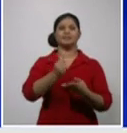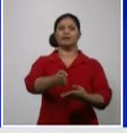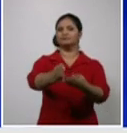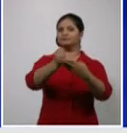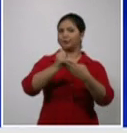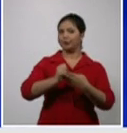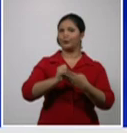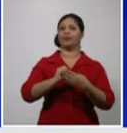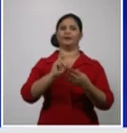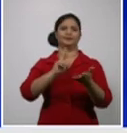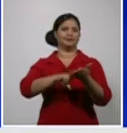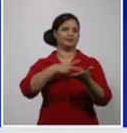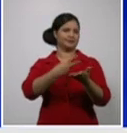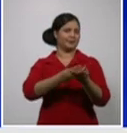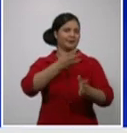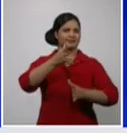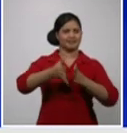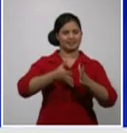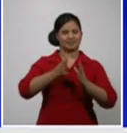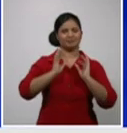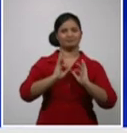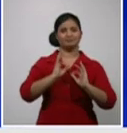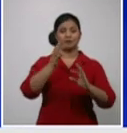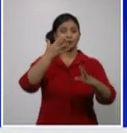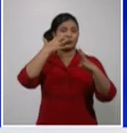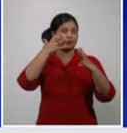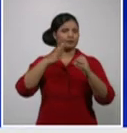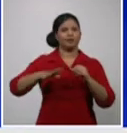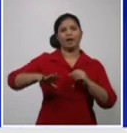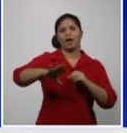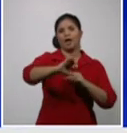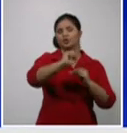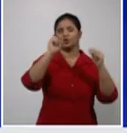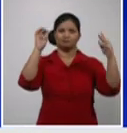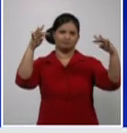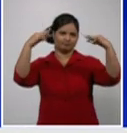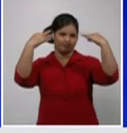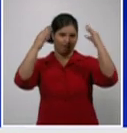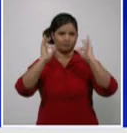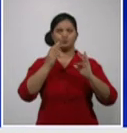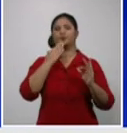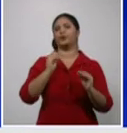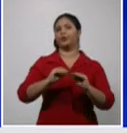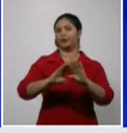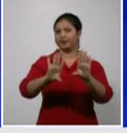señas y, muy importante, todas las personas que siguen la información diariamente.